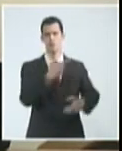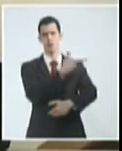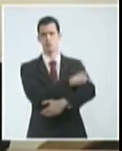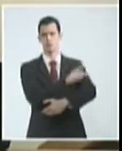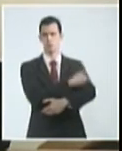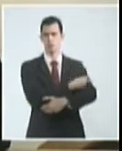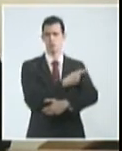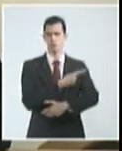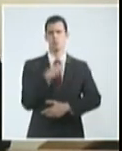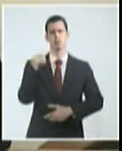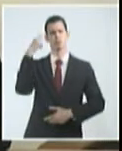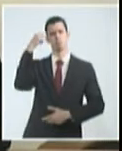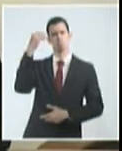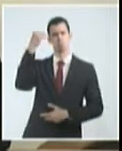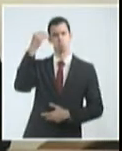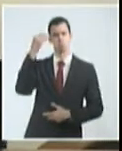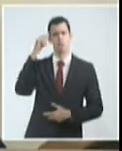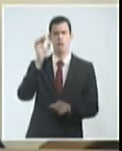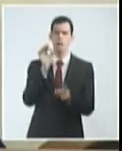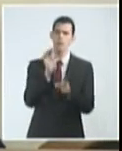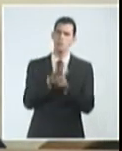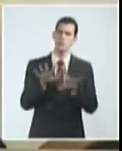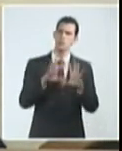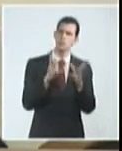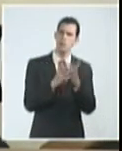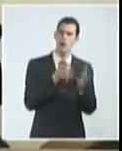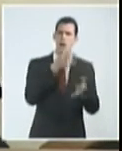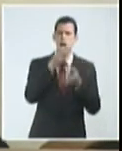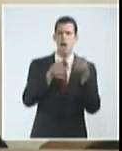cuando empezó a hablarse de las vacunas cubanas,